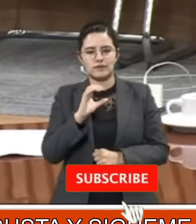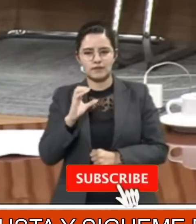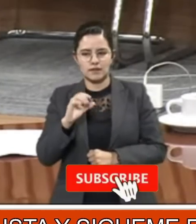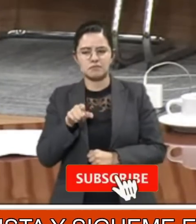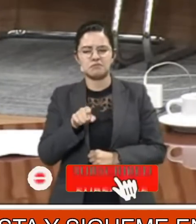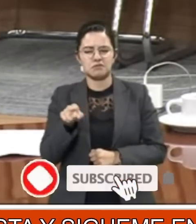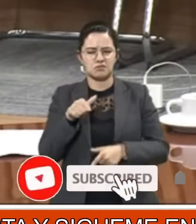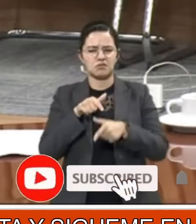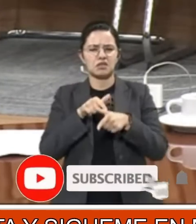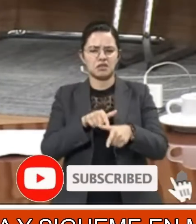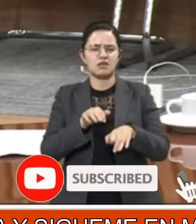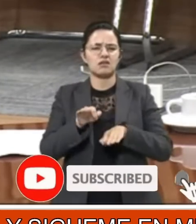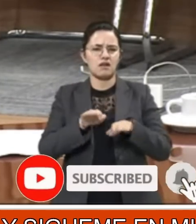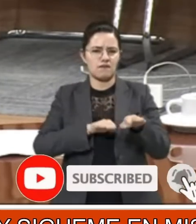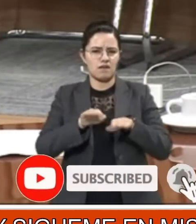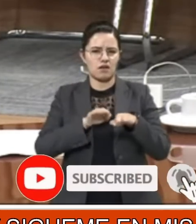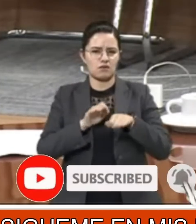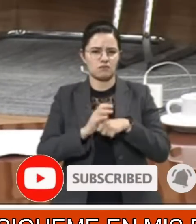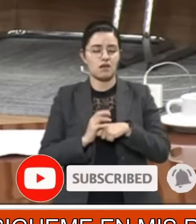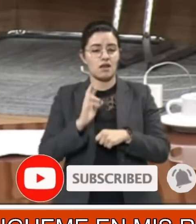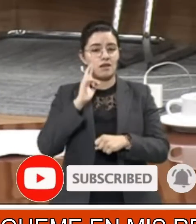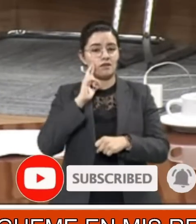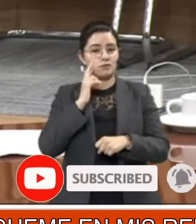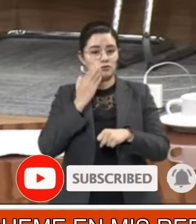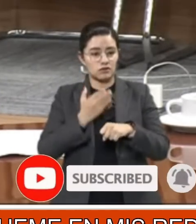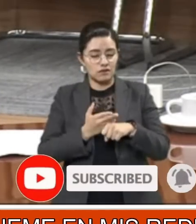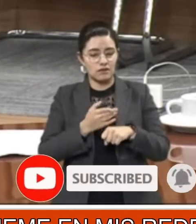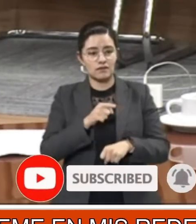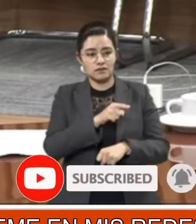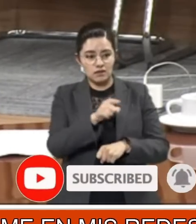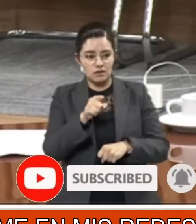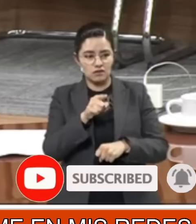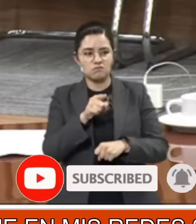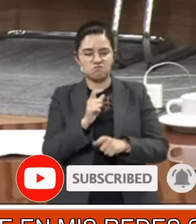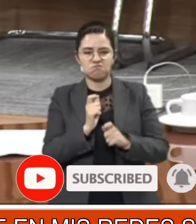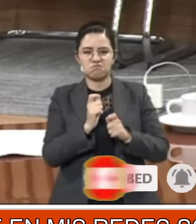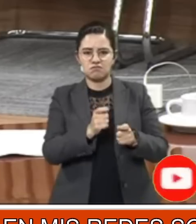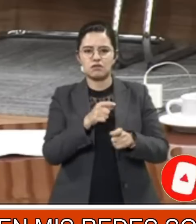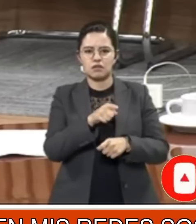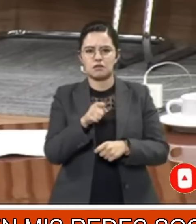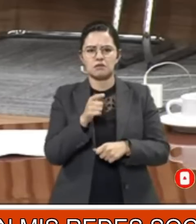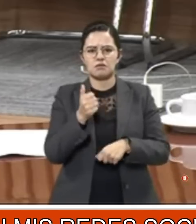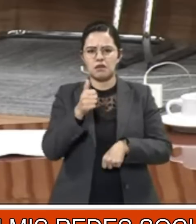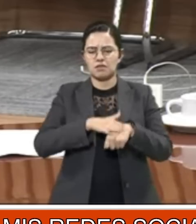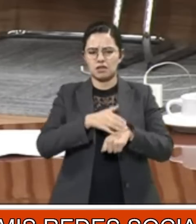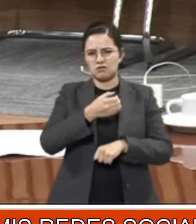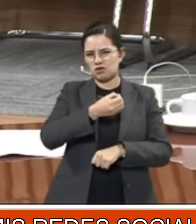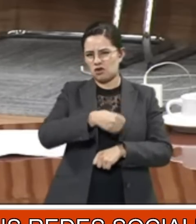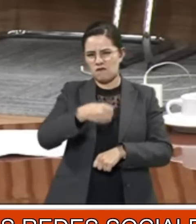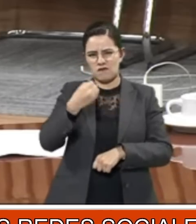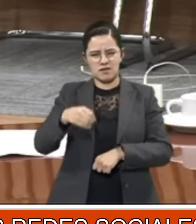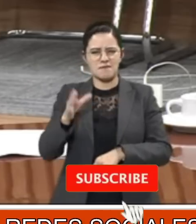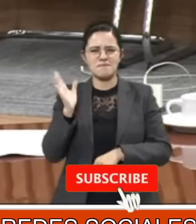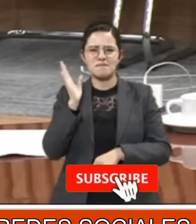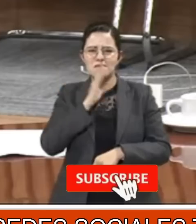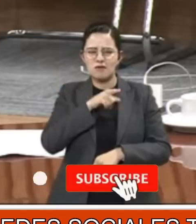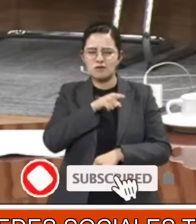dejan, lleno de lujos, lleno de excesos, por una lucha vulgar por cargos y